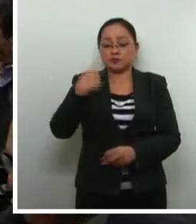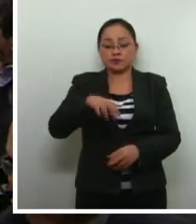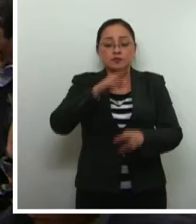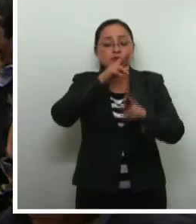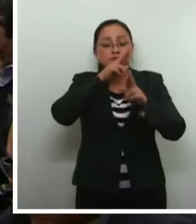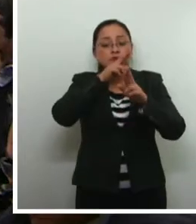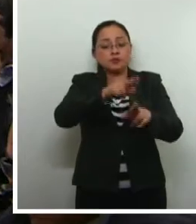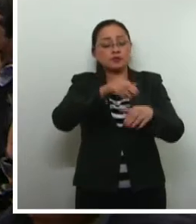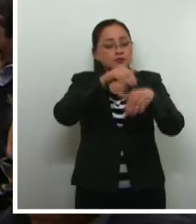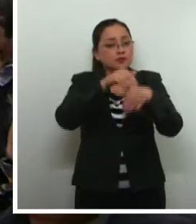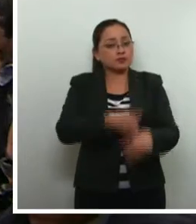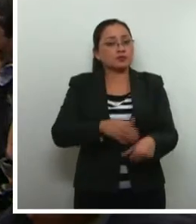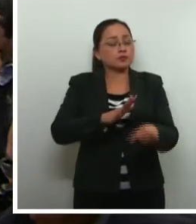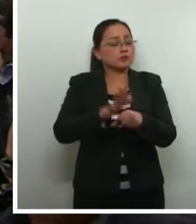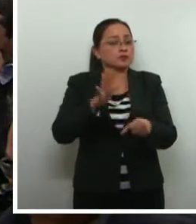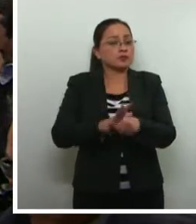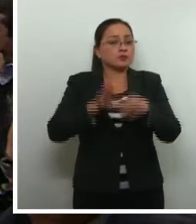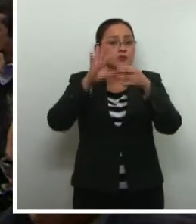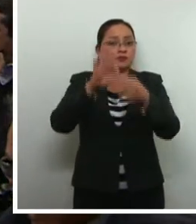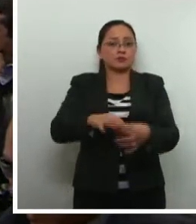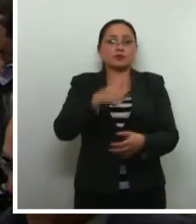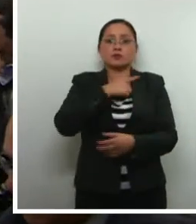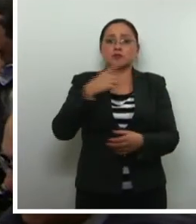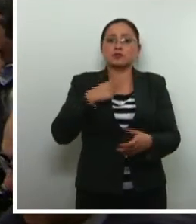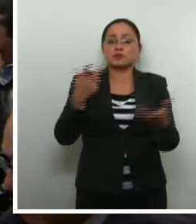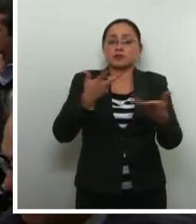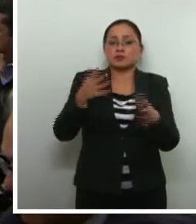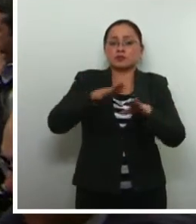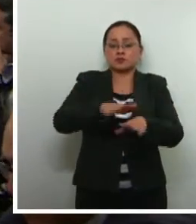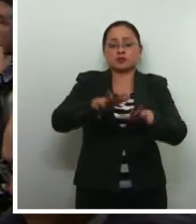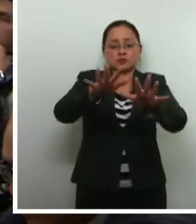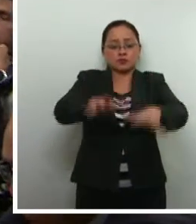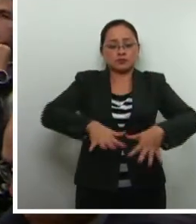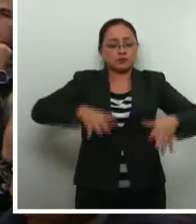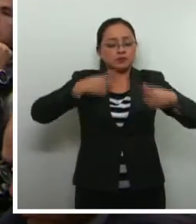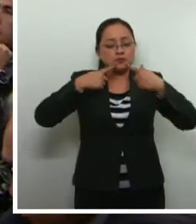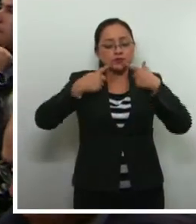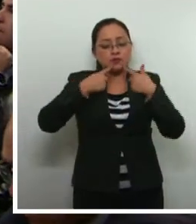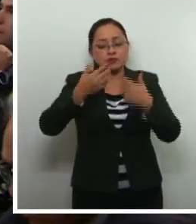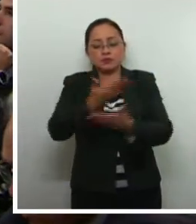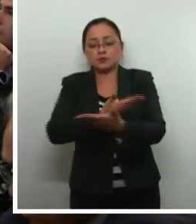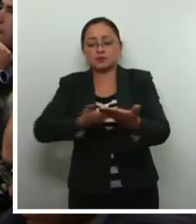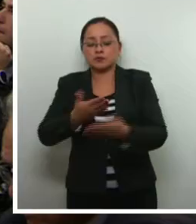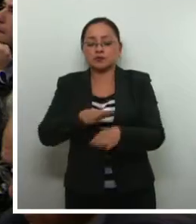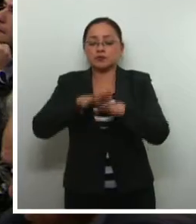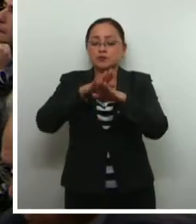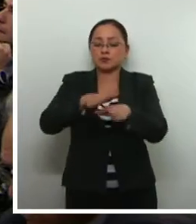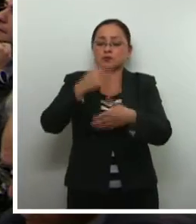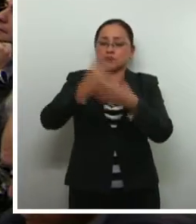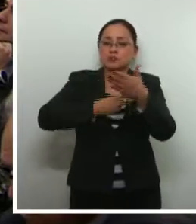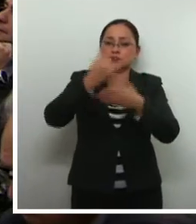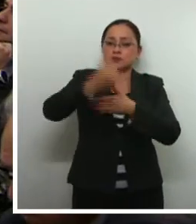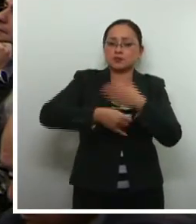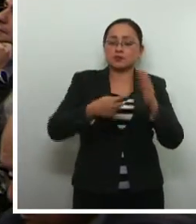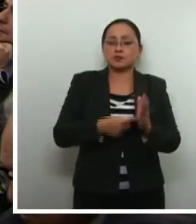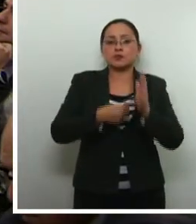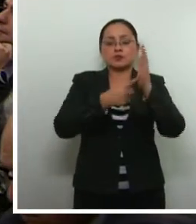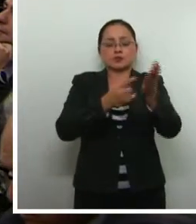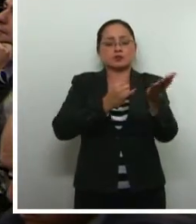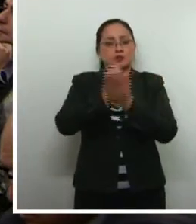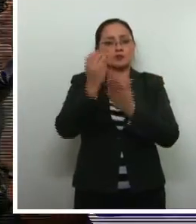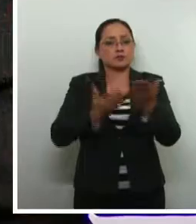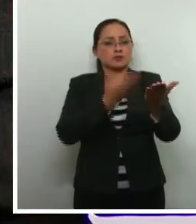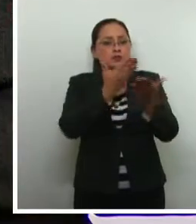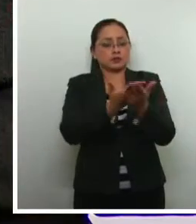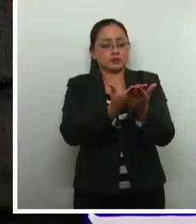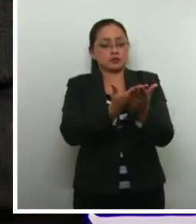responde a lo que es y debe de ser la discusión en el Pleno de los proyectos de dictamen